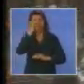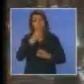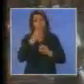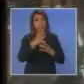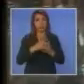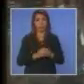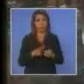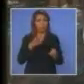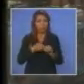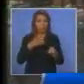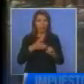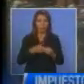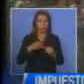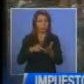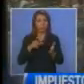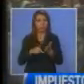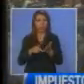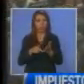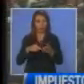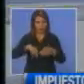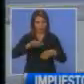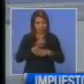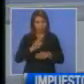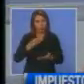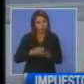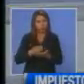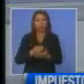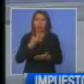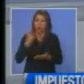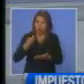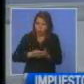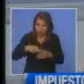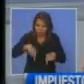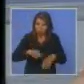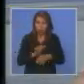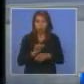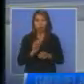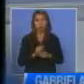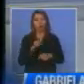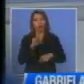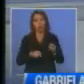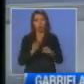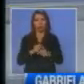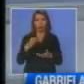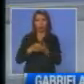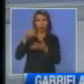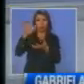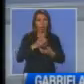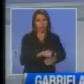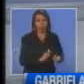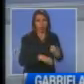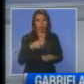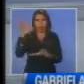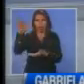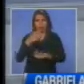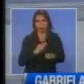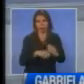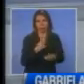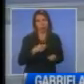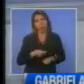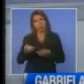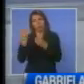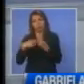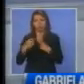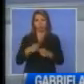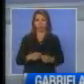el microcontrabando y apoyar a la industria local. Creemos que el mecanismo postal siga abierto, libre del pago de tributos, genera la